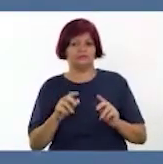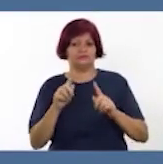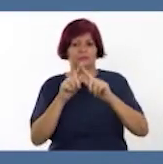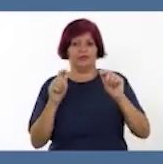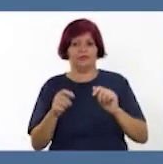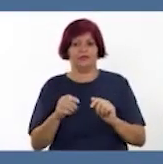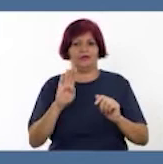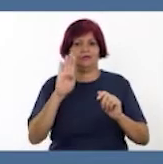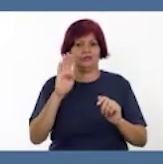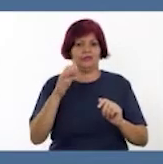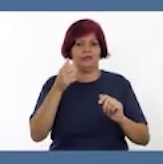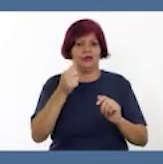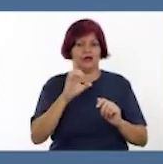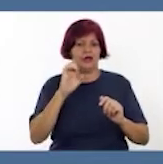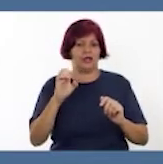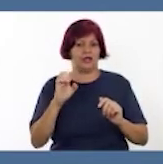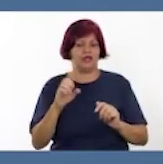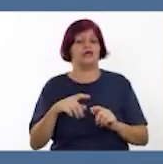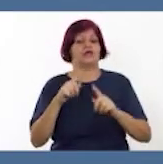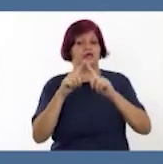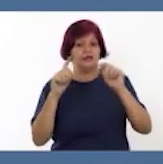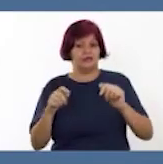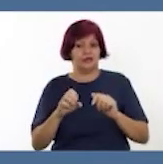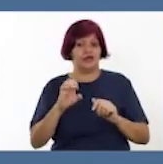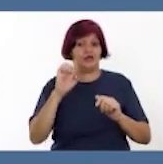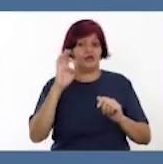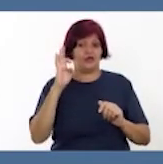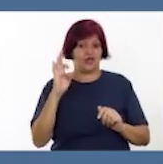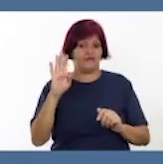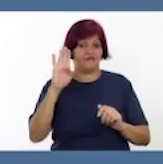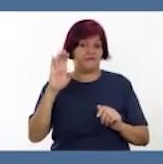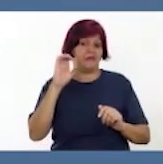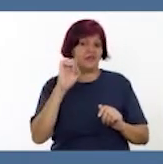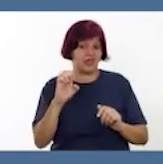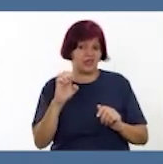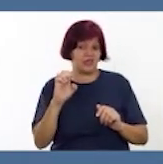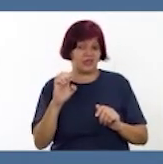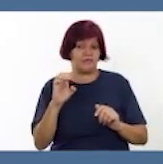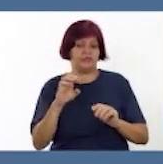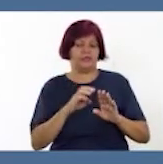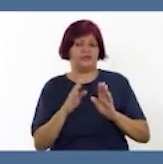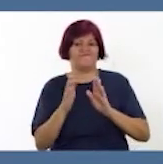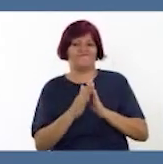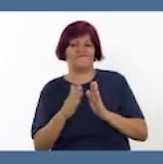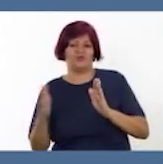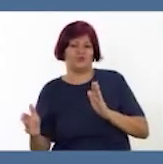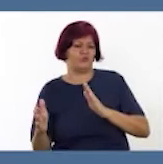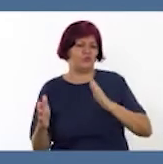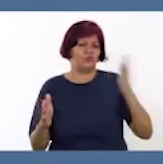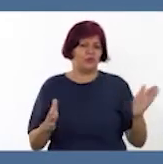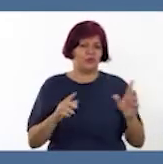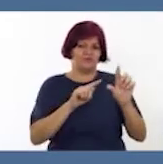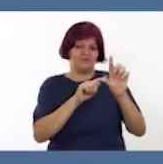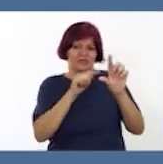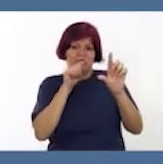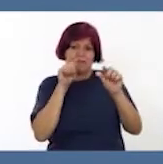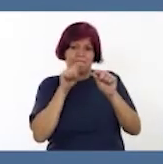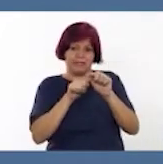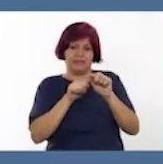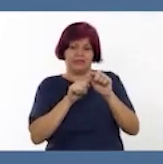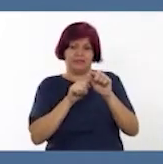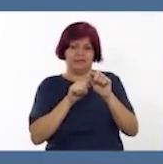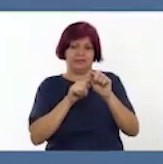DAE y el triángulo FBE están opuestos por el vértice. Dos